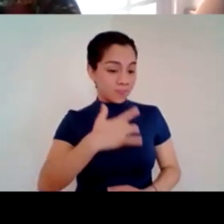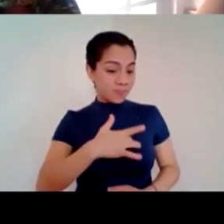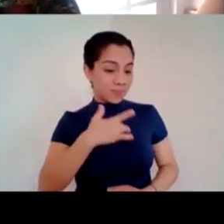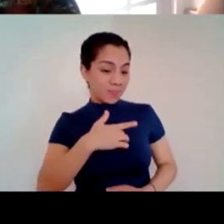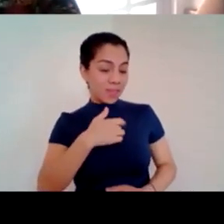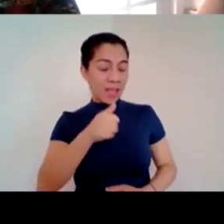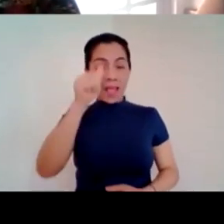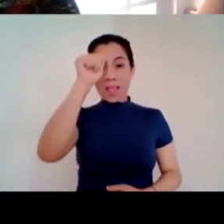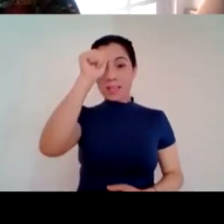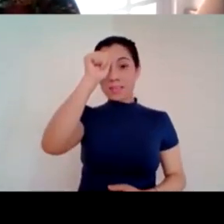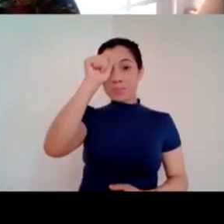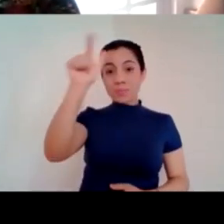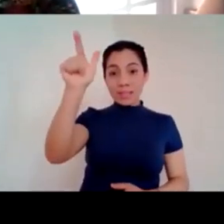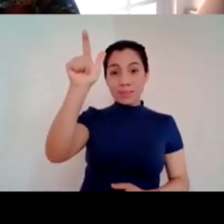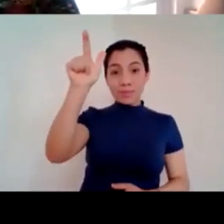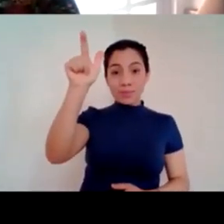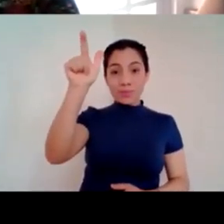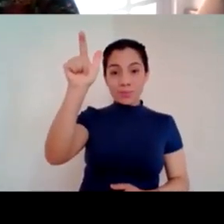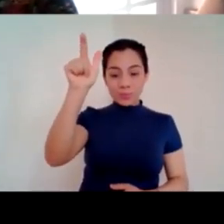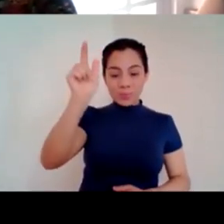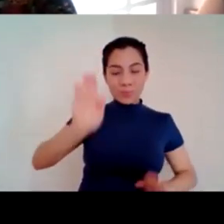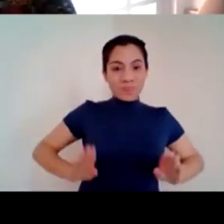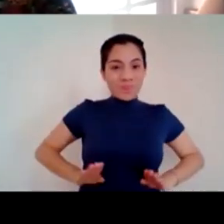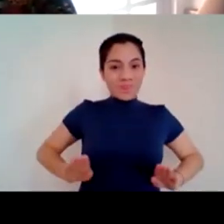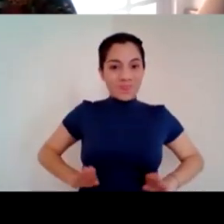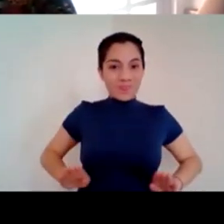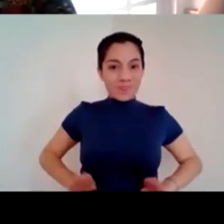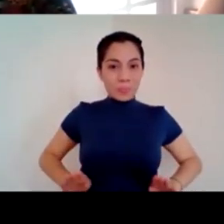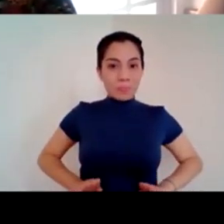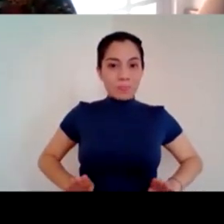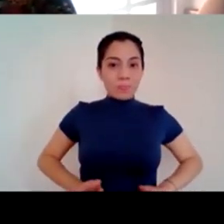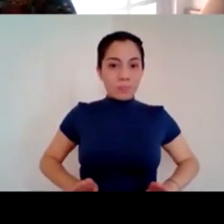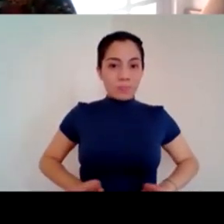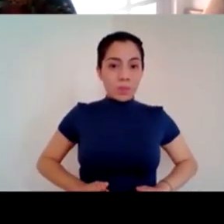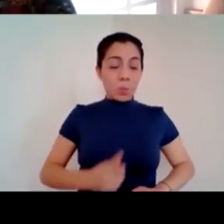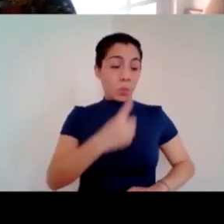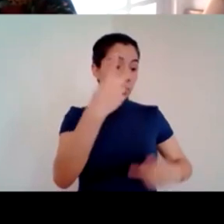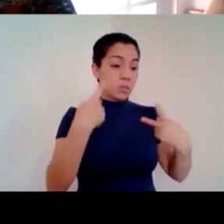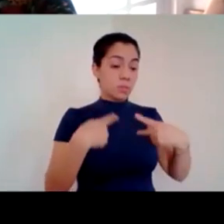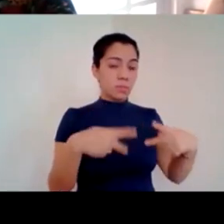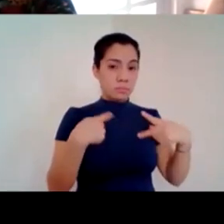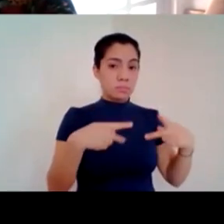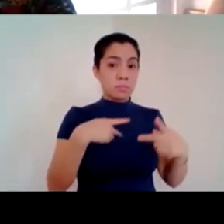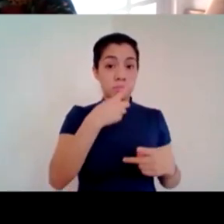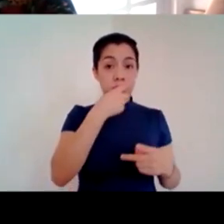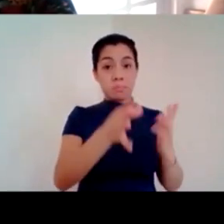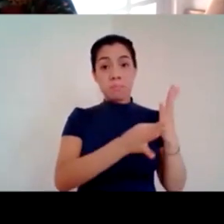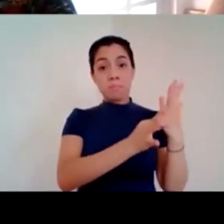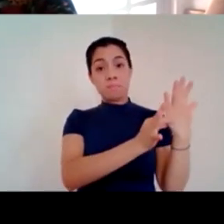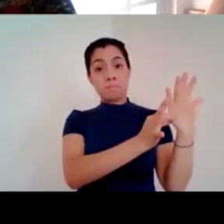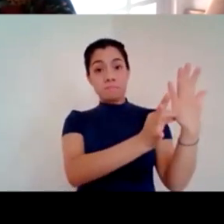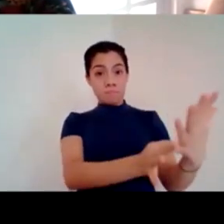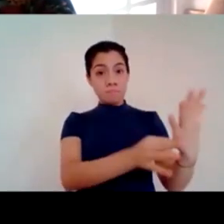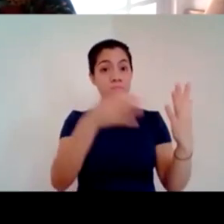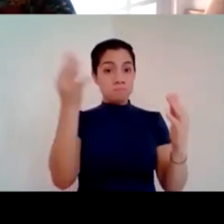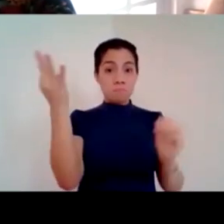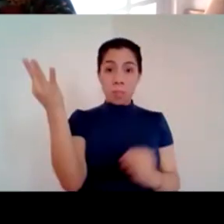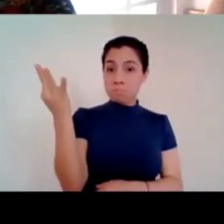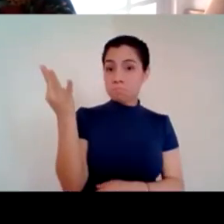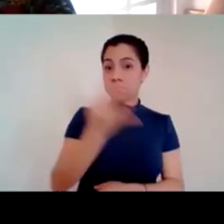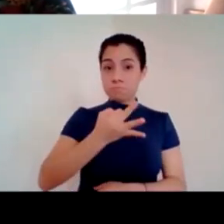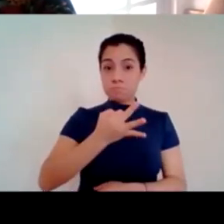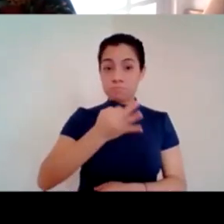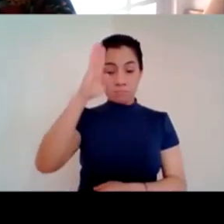es una actitud de espíritu y alguien dijo muy atinadamente que no es un problema